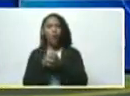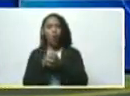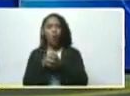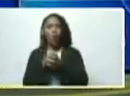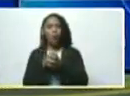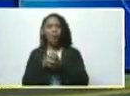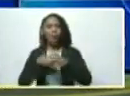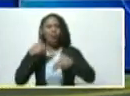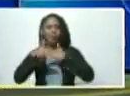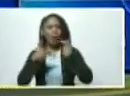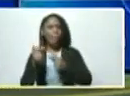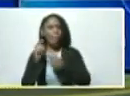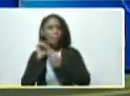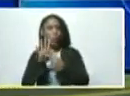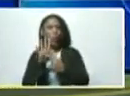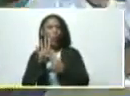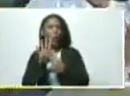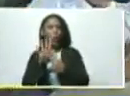aparezca!